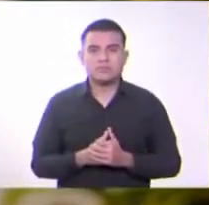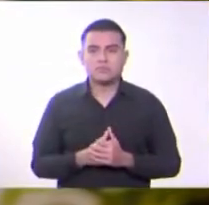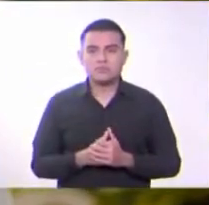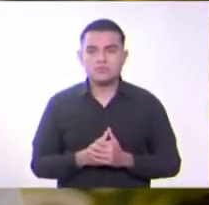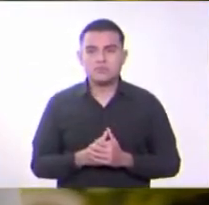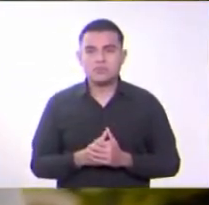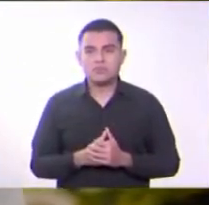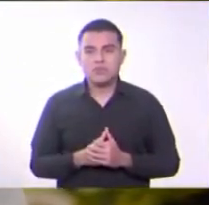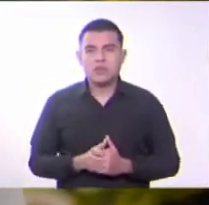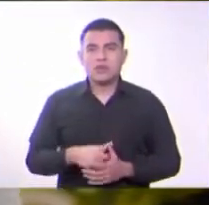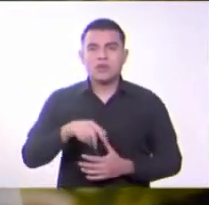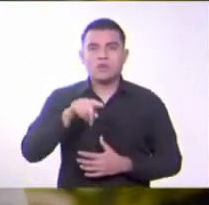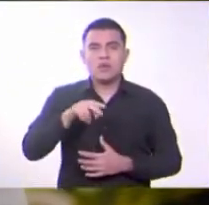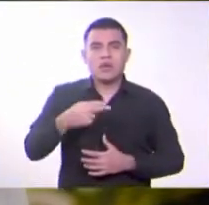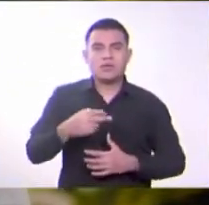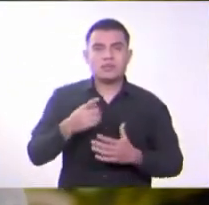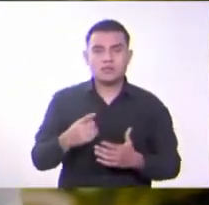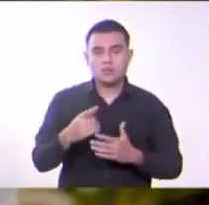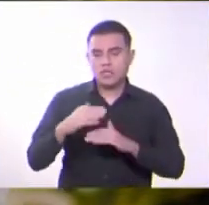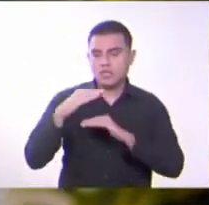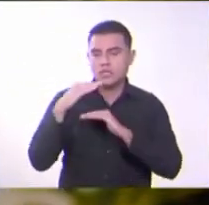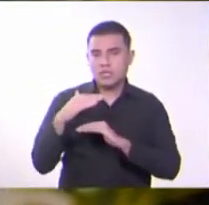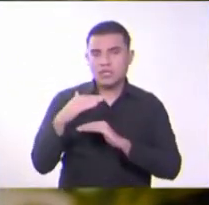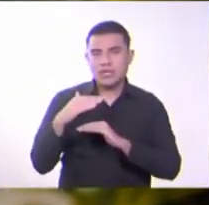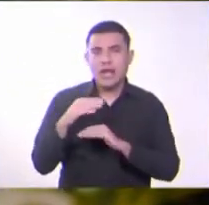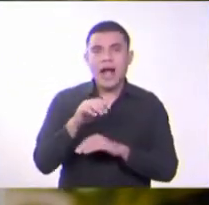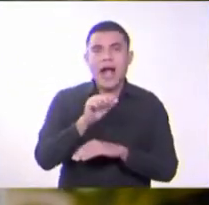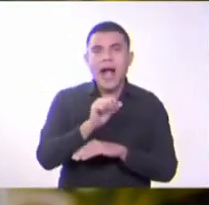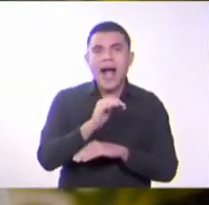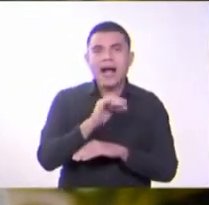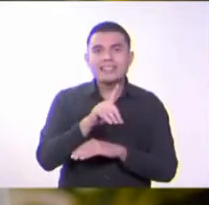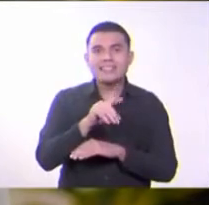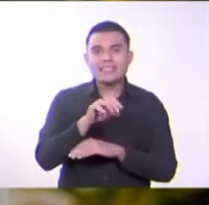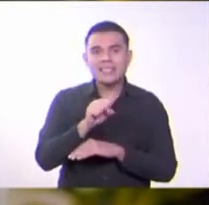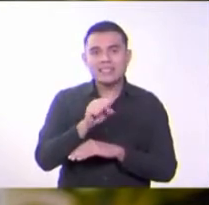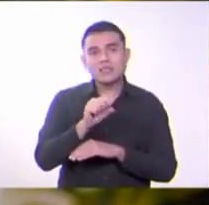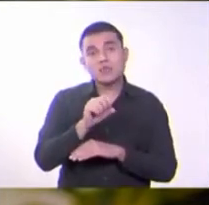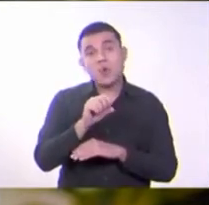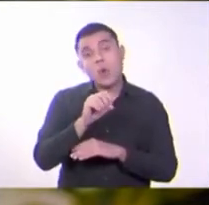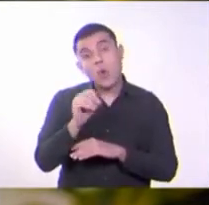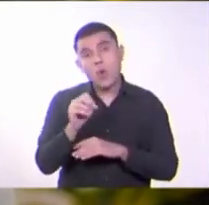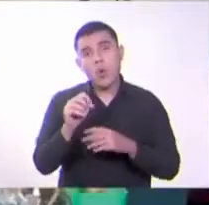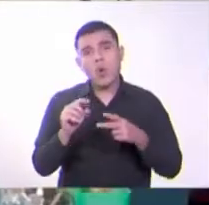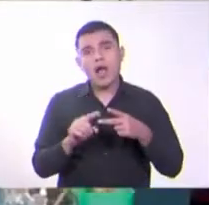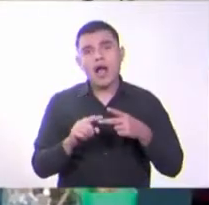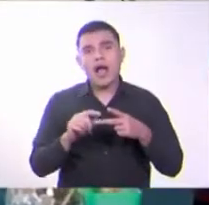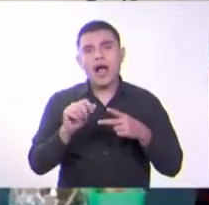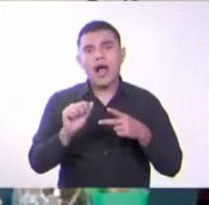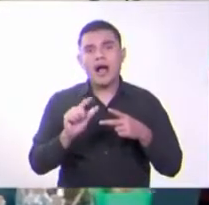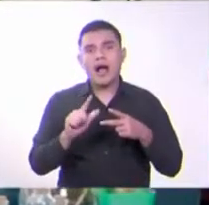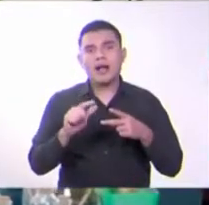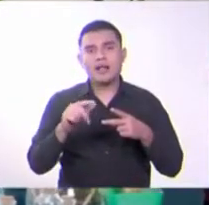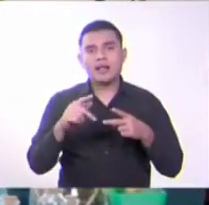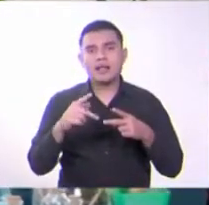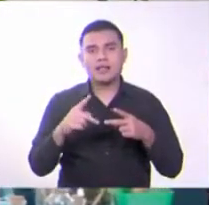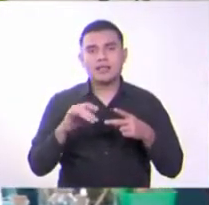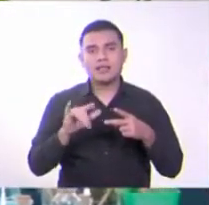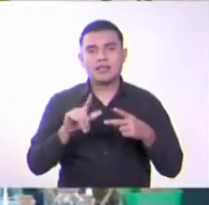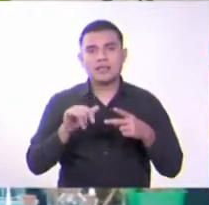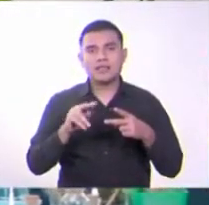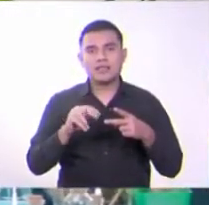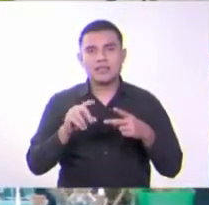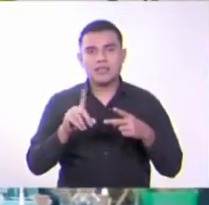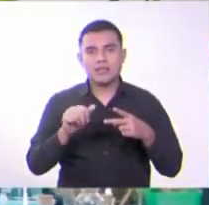El pH es una medida de la acidez o alcalinidad de una sustancia y se escribe como